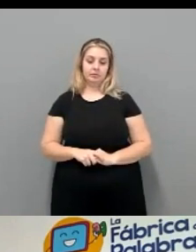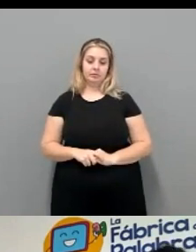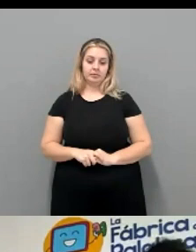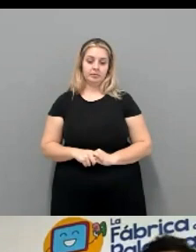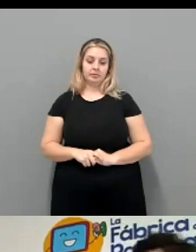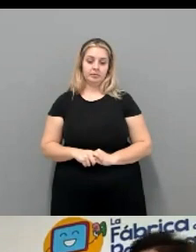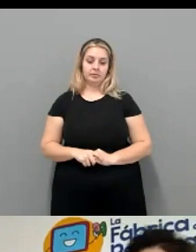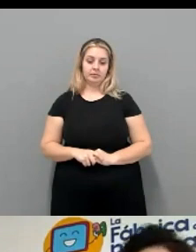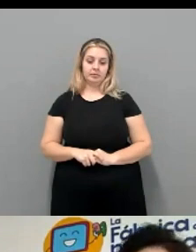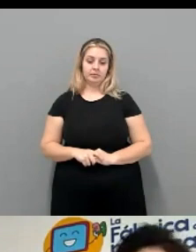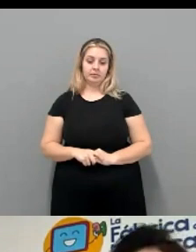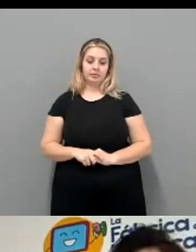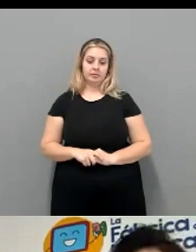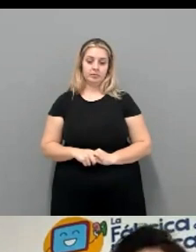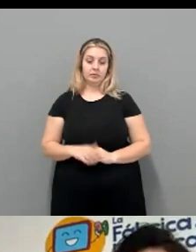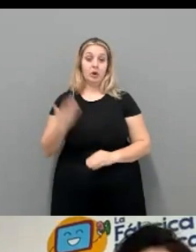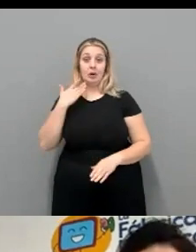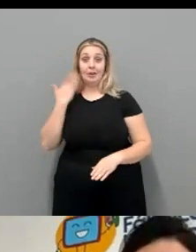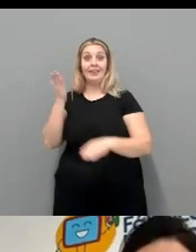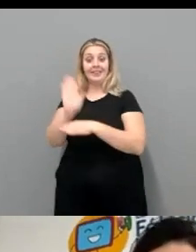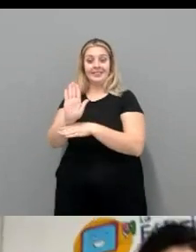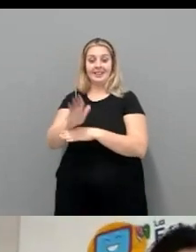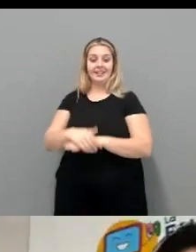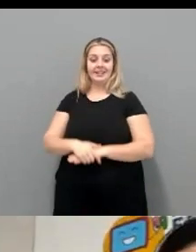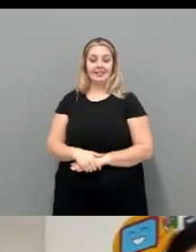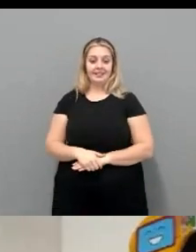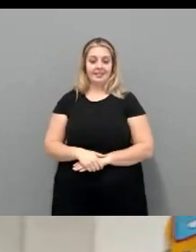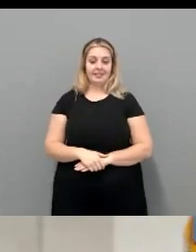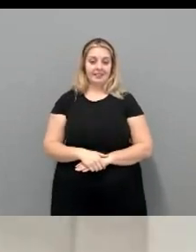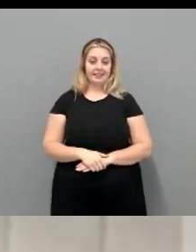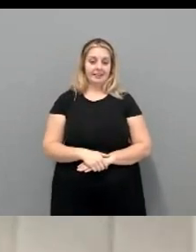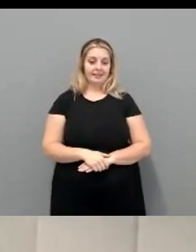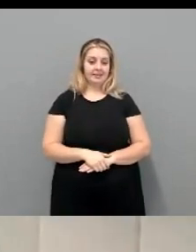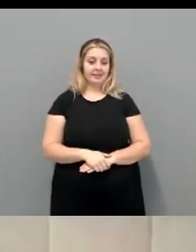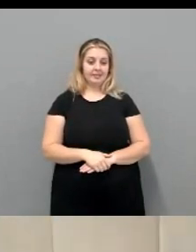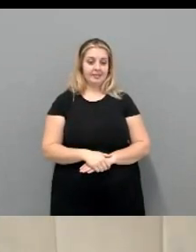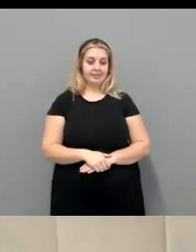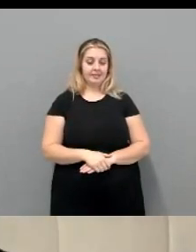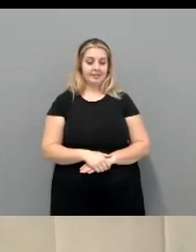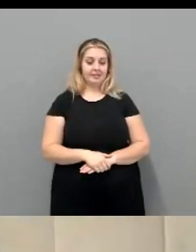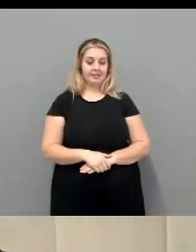Vamos, le enseño a